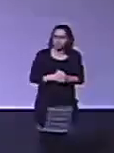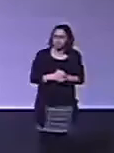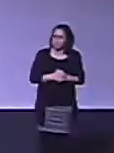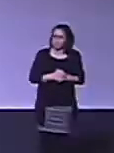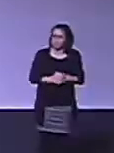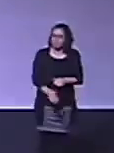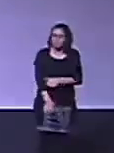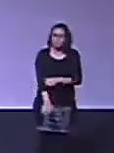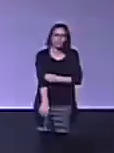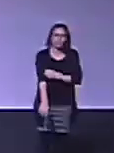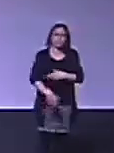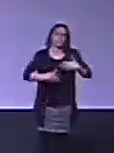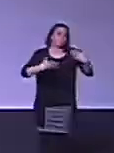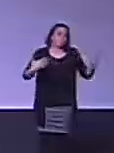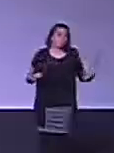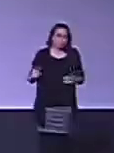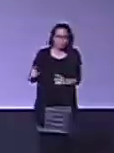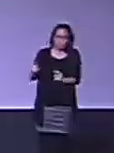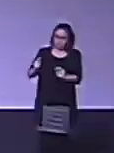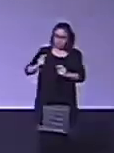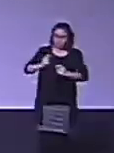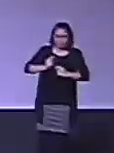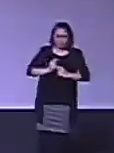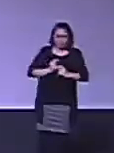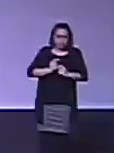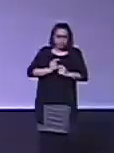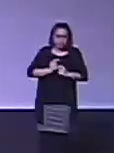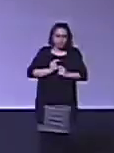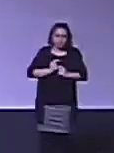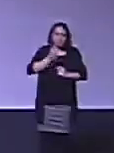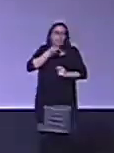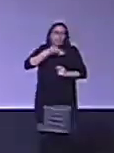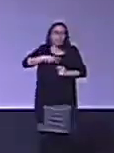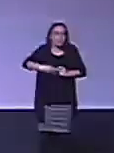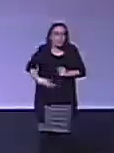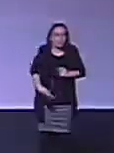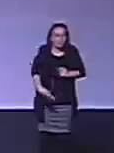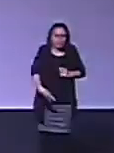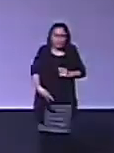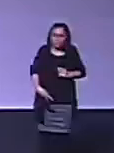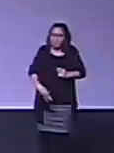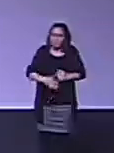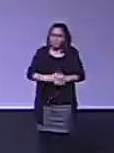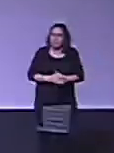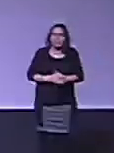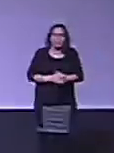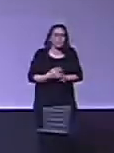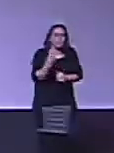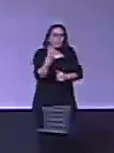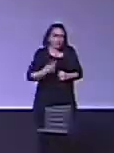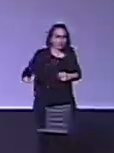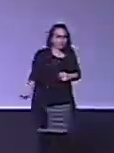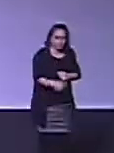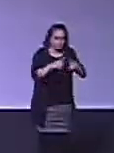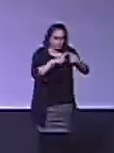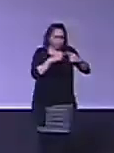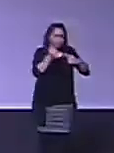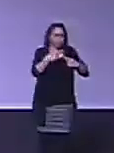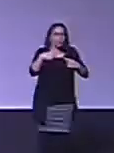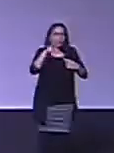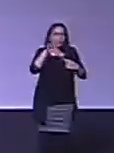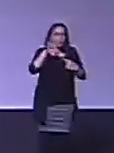Eta noski, saria jasotzeko, gaur gurekin dauden, erraketalariei deituko diet. Agustina